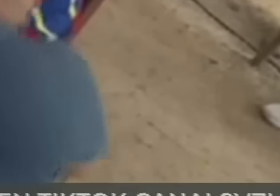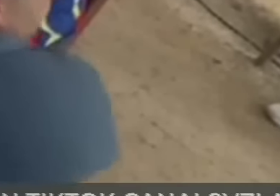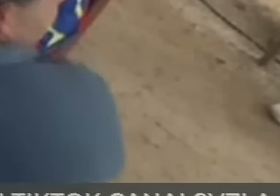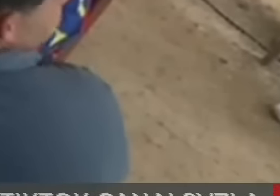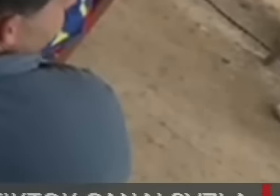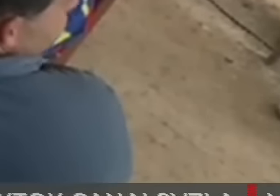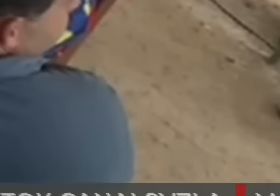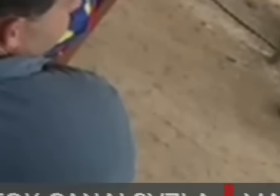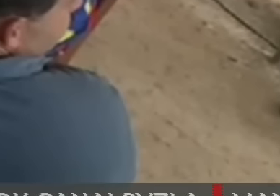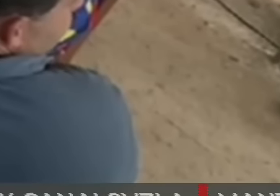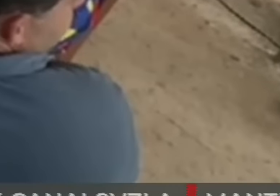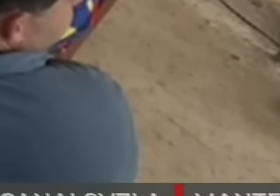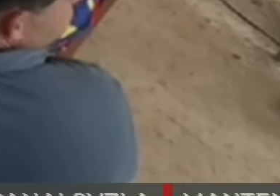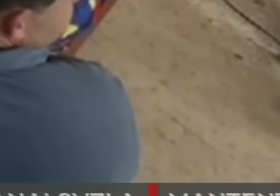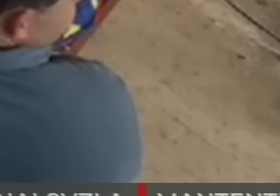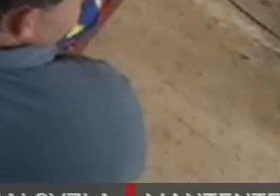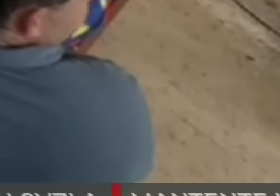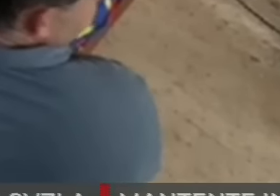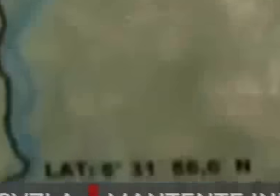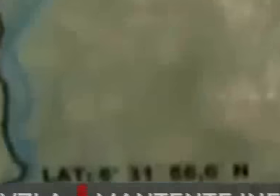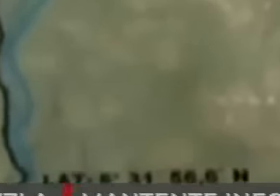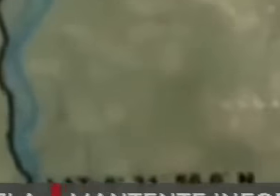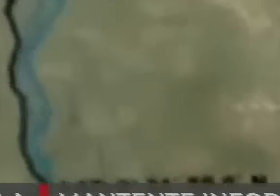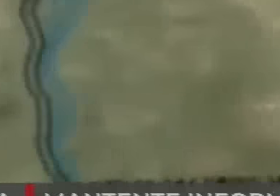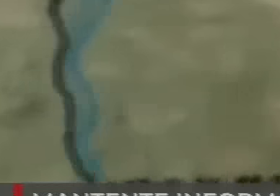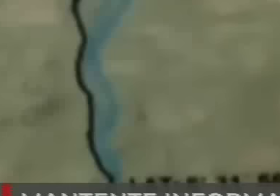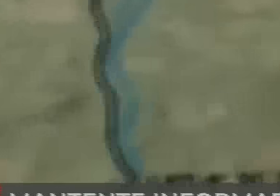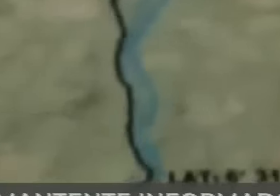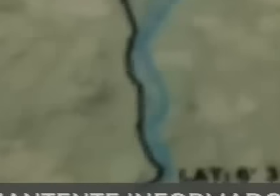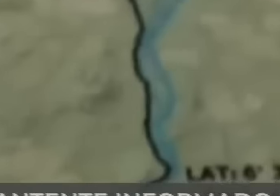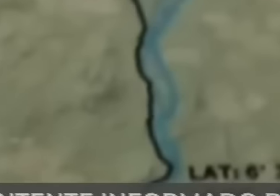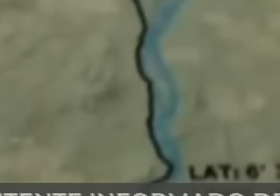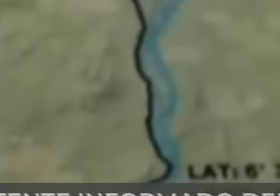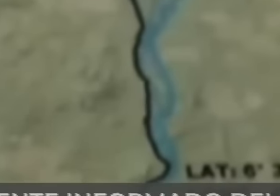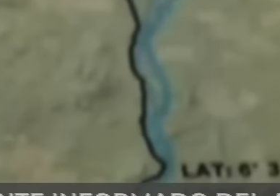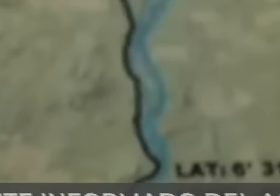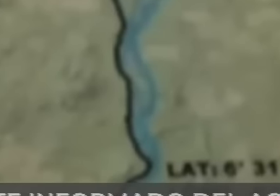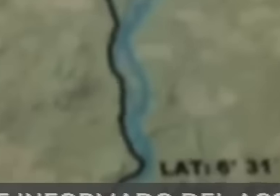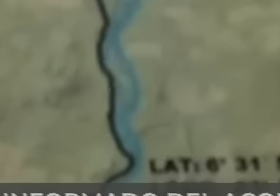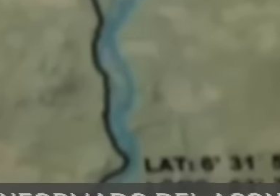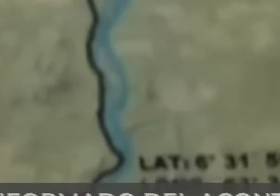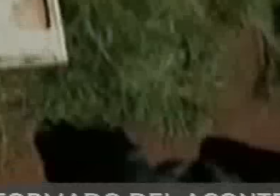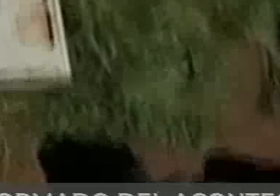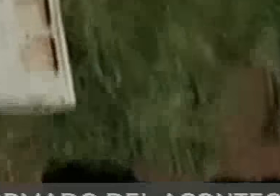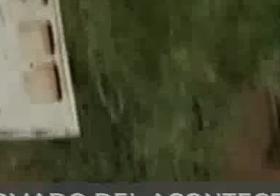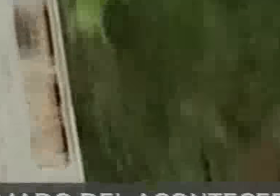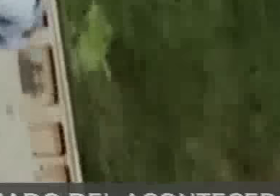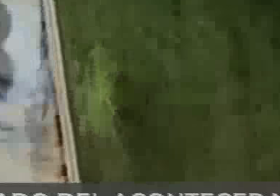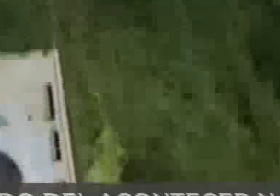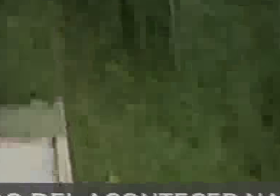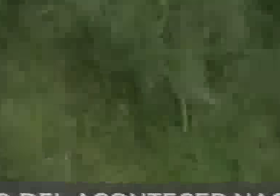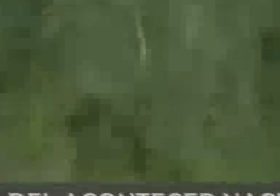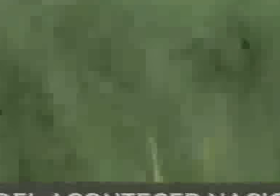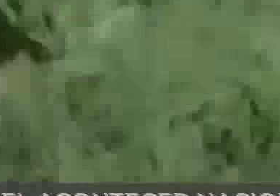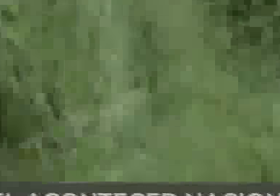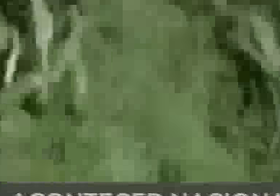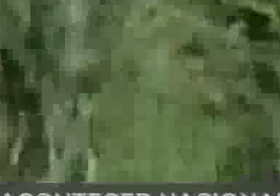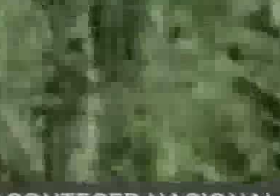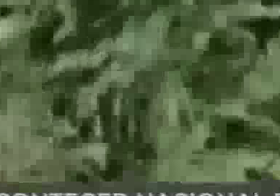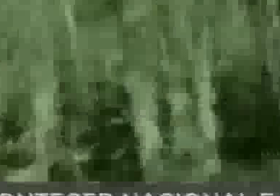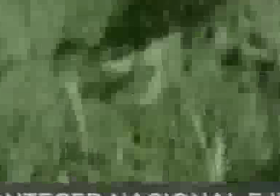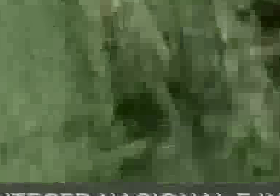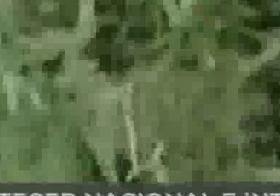Stedile de esta visita. Tierra extraordinaria, aquí está el general Jorge Balbuena, que está al frente de Agrofam